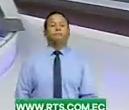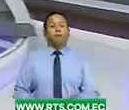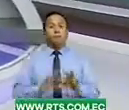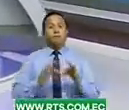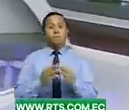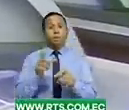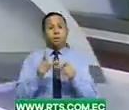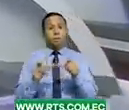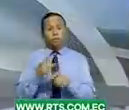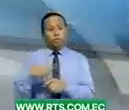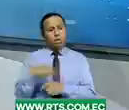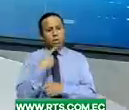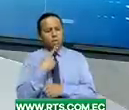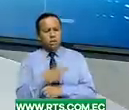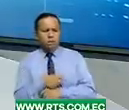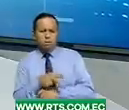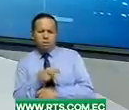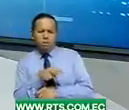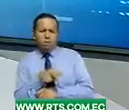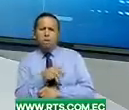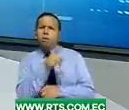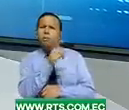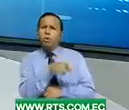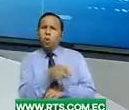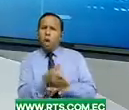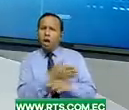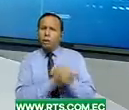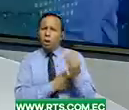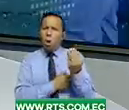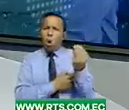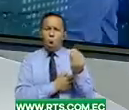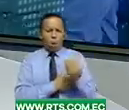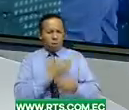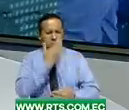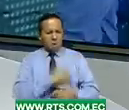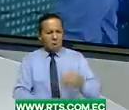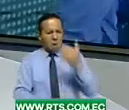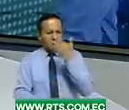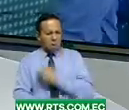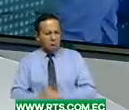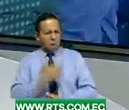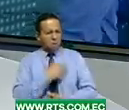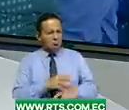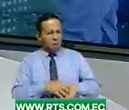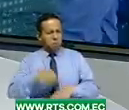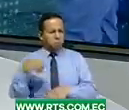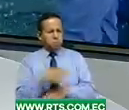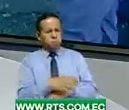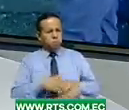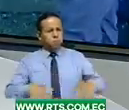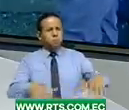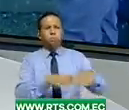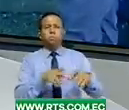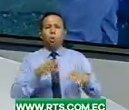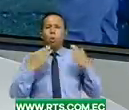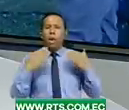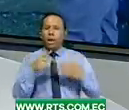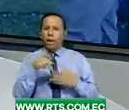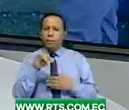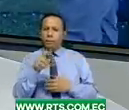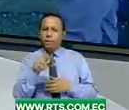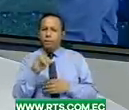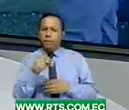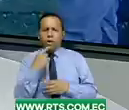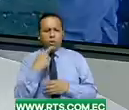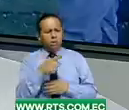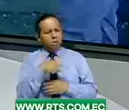Familiares afirman haber reconocido el cuerpo de un joven desmembrado y abandonado en la vía perimetral en Guayaquil. Aseguran que era